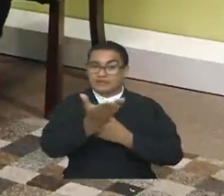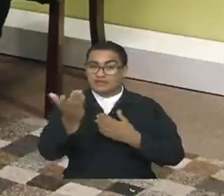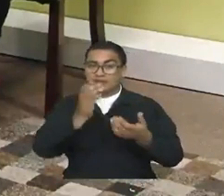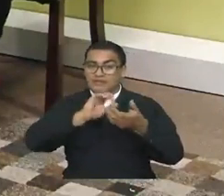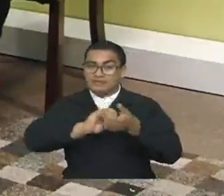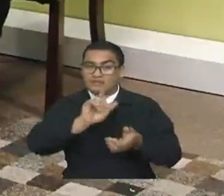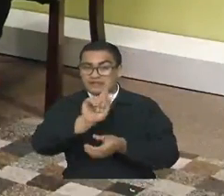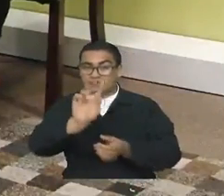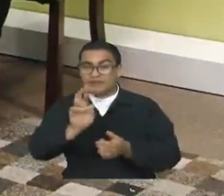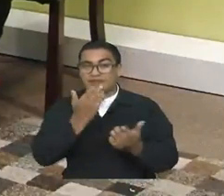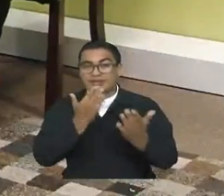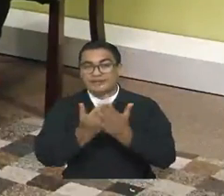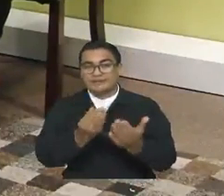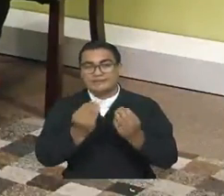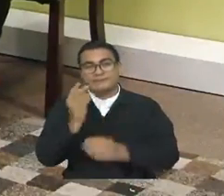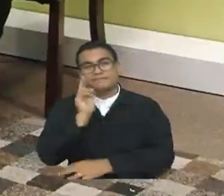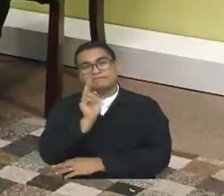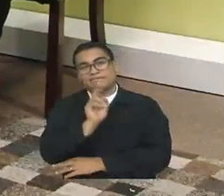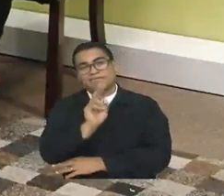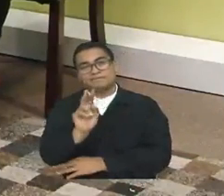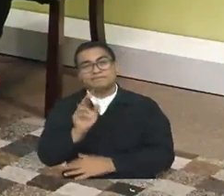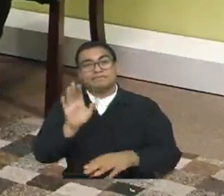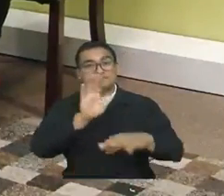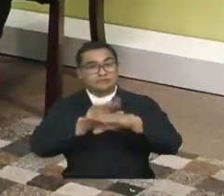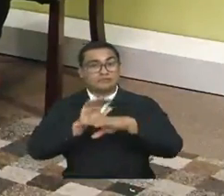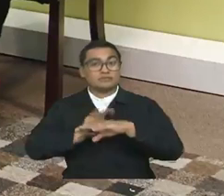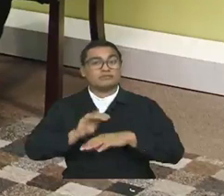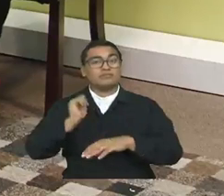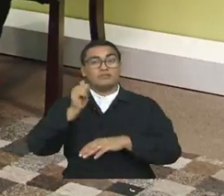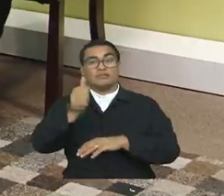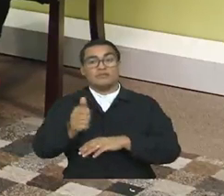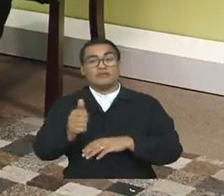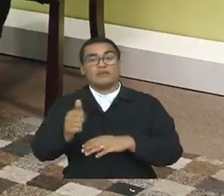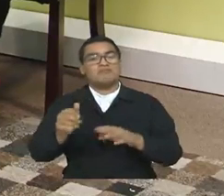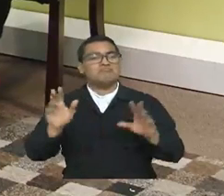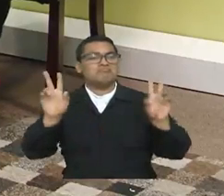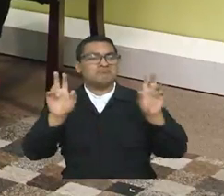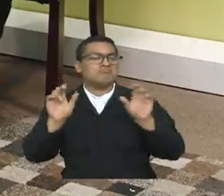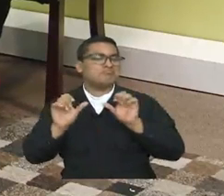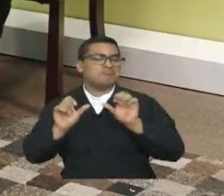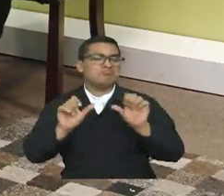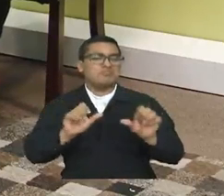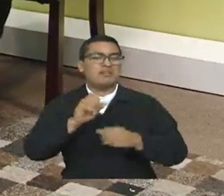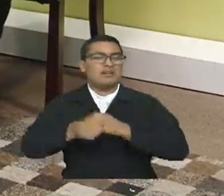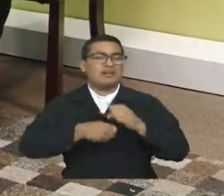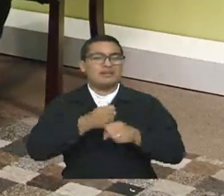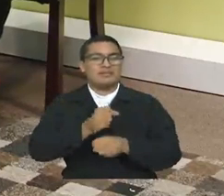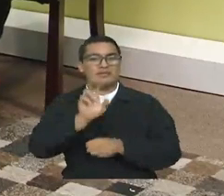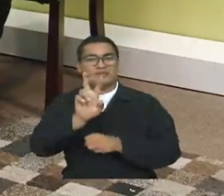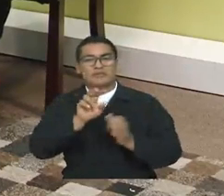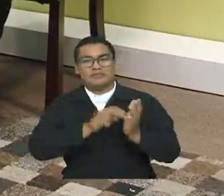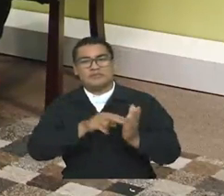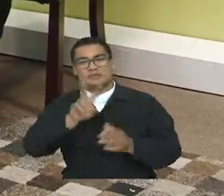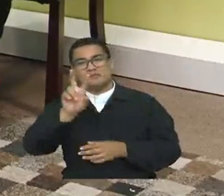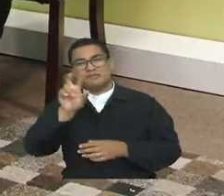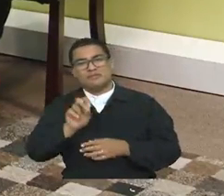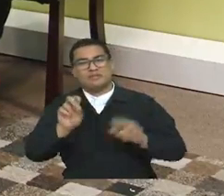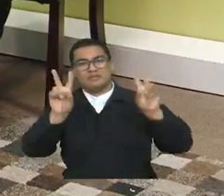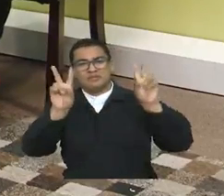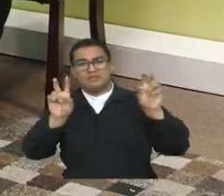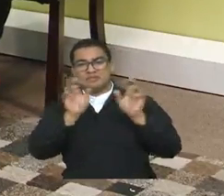usted, amigo televidente, su fiel sintonía. Le invitamos el día de mañana para seguir conversando en este 2020 sobre temas muy